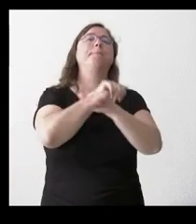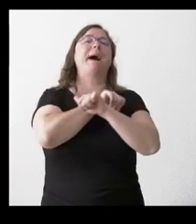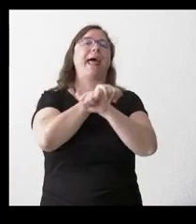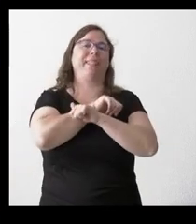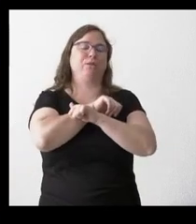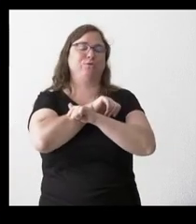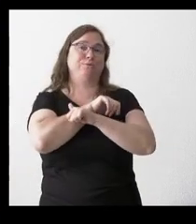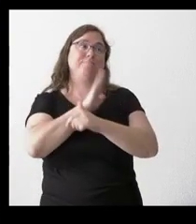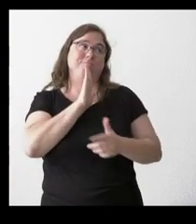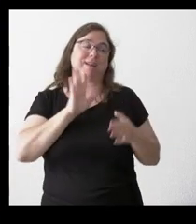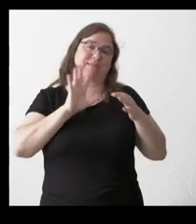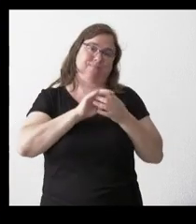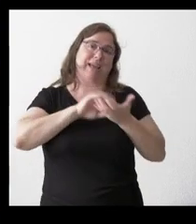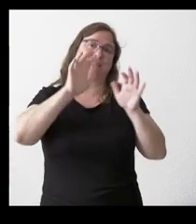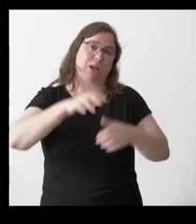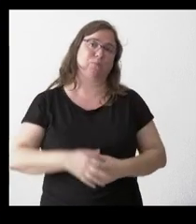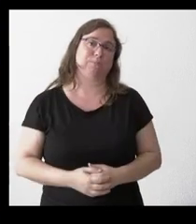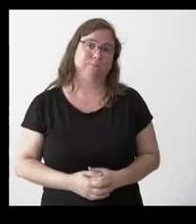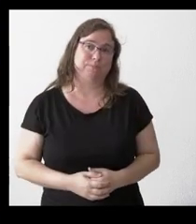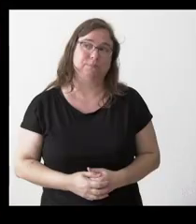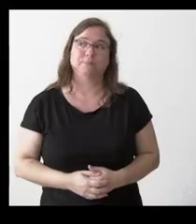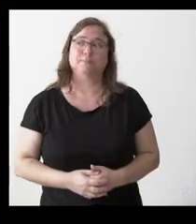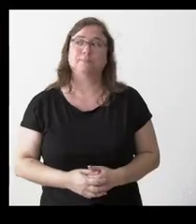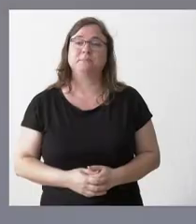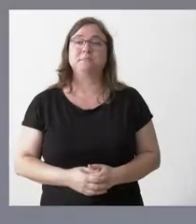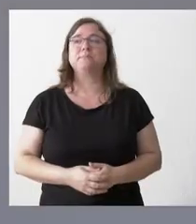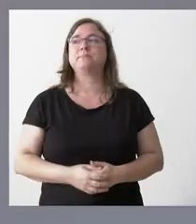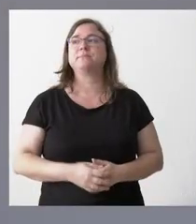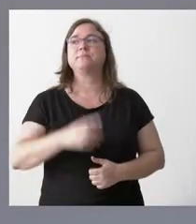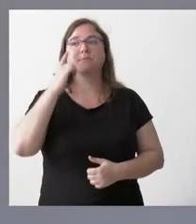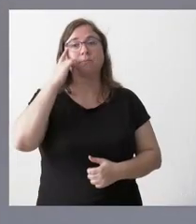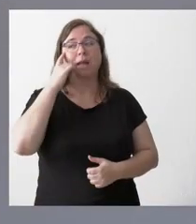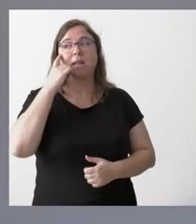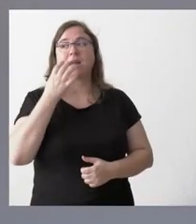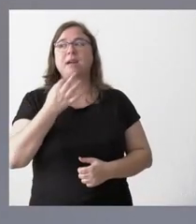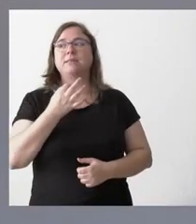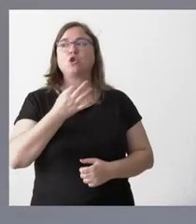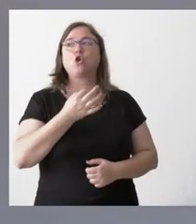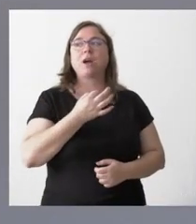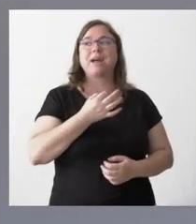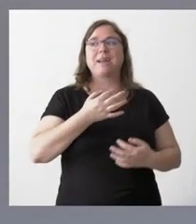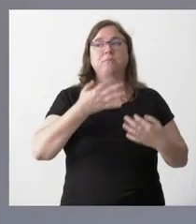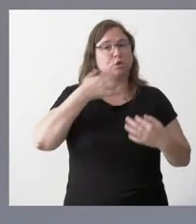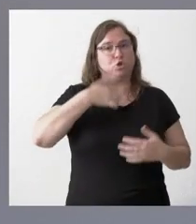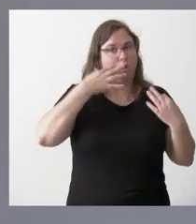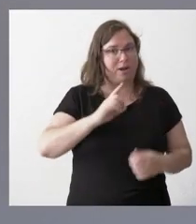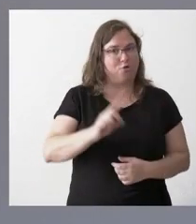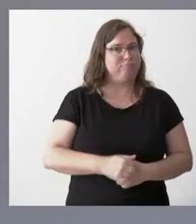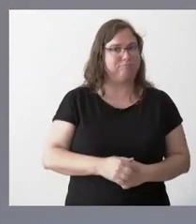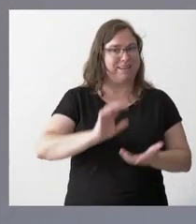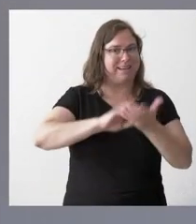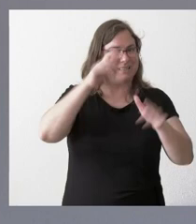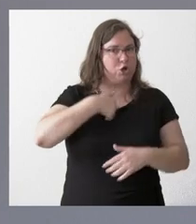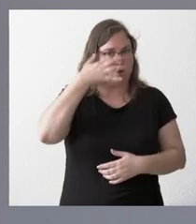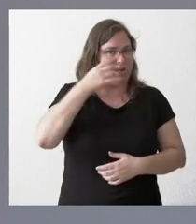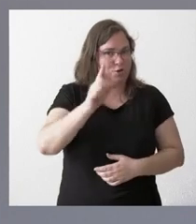que sí. ¿No? Yo creo que... O sea, creo que se refería a Castilla y León, por no, eso. No, yo creo que no se refiere a Castilla y León.